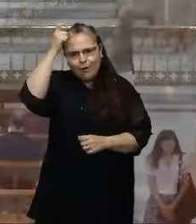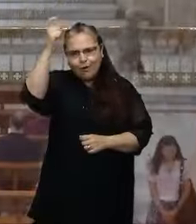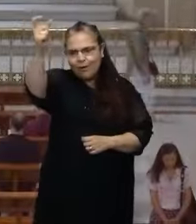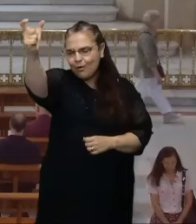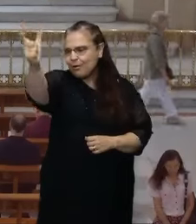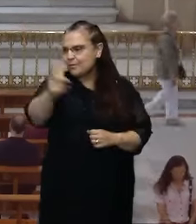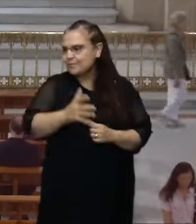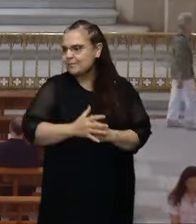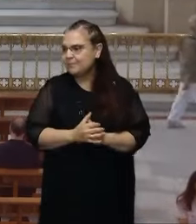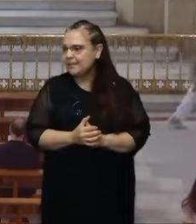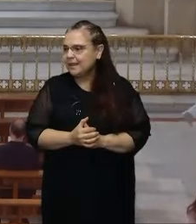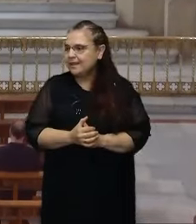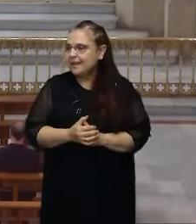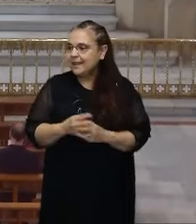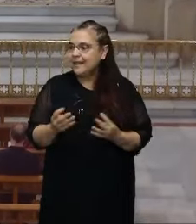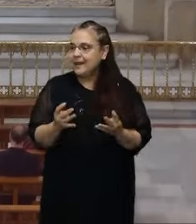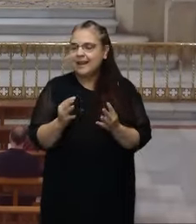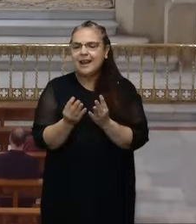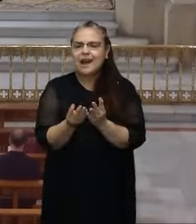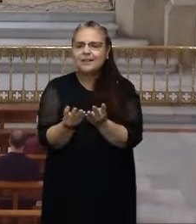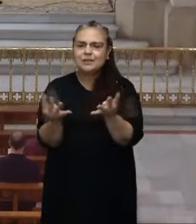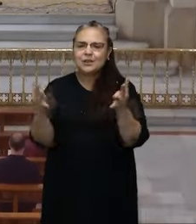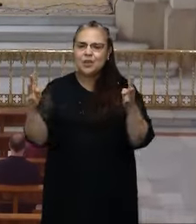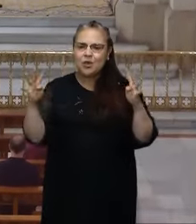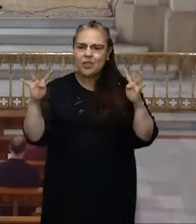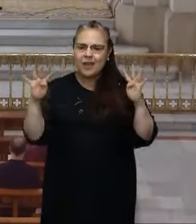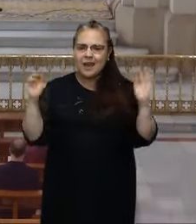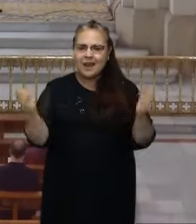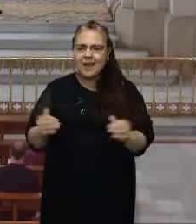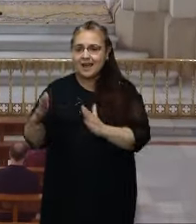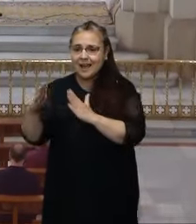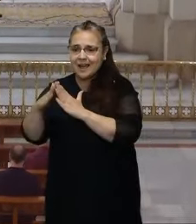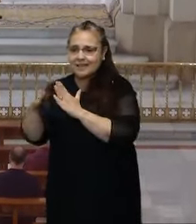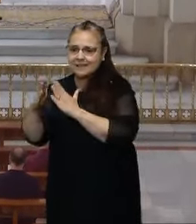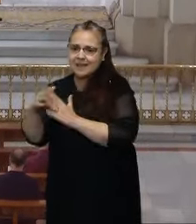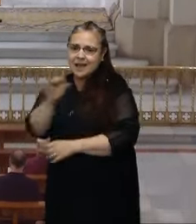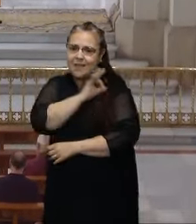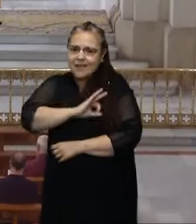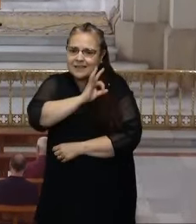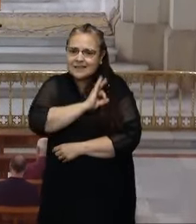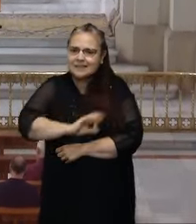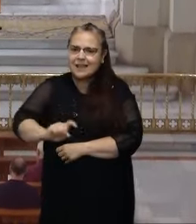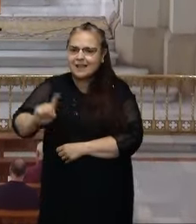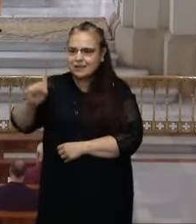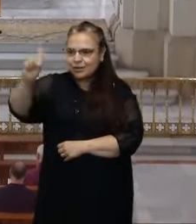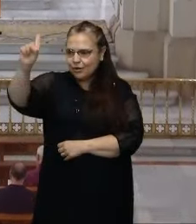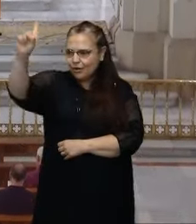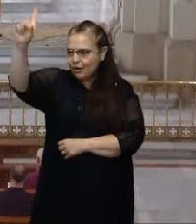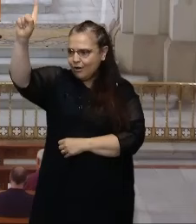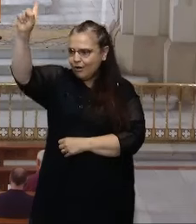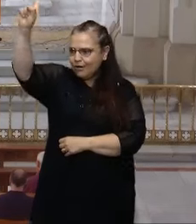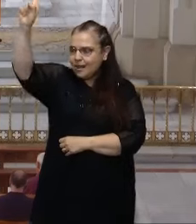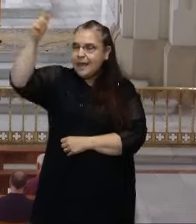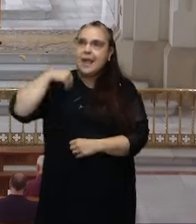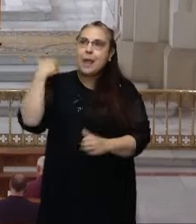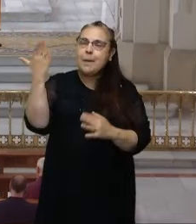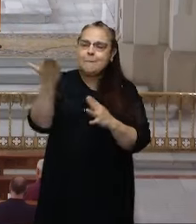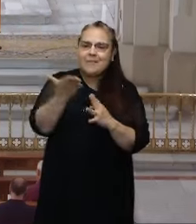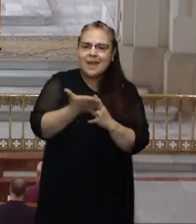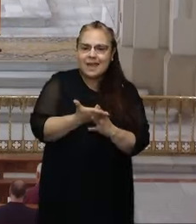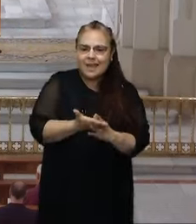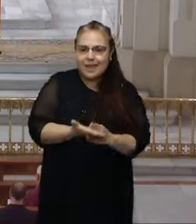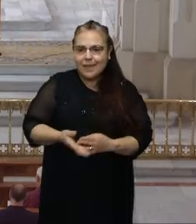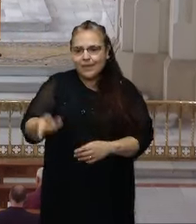pueblo, en el atrio de la casa del Señor,